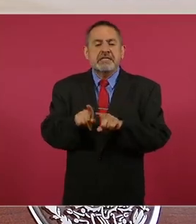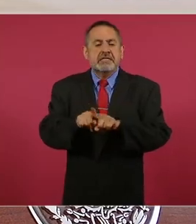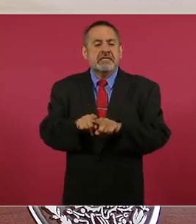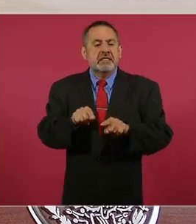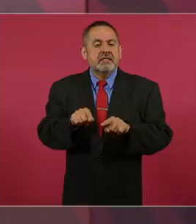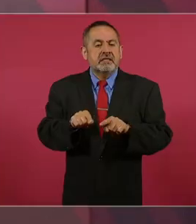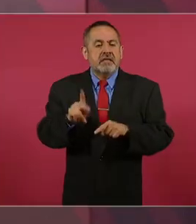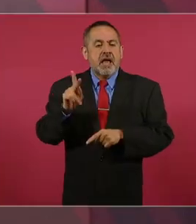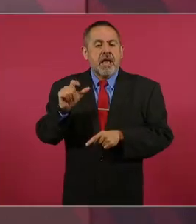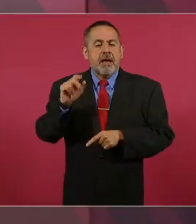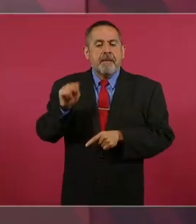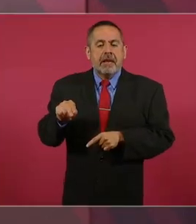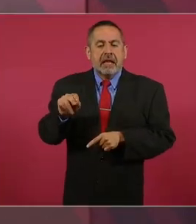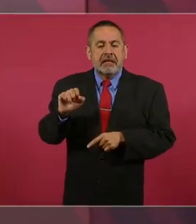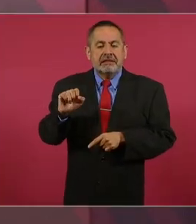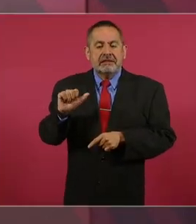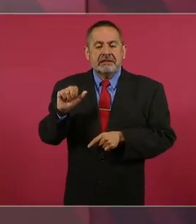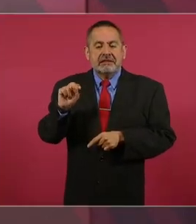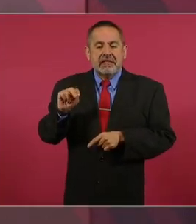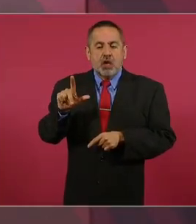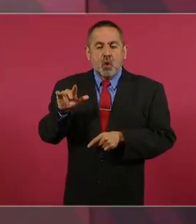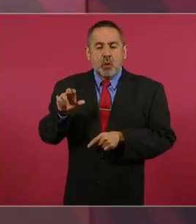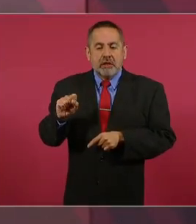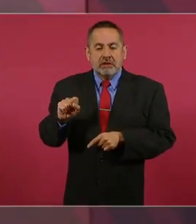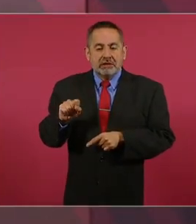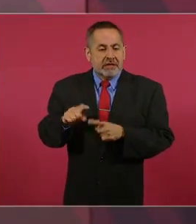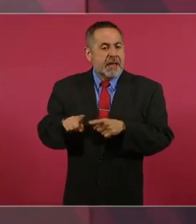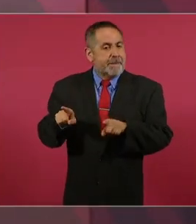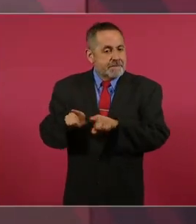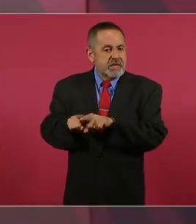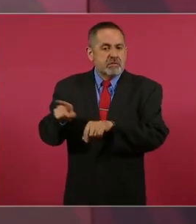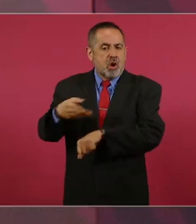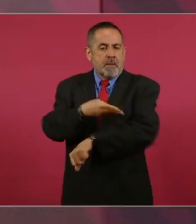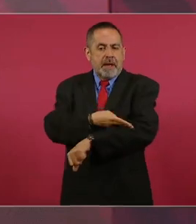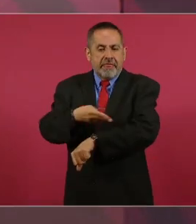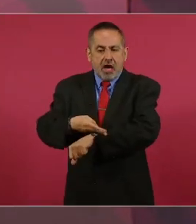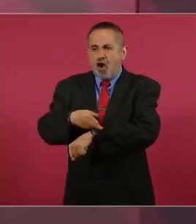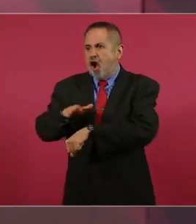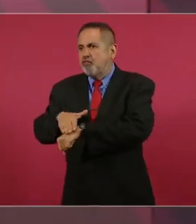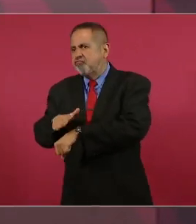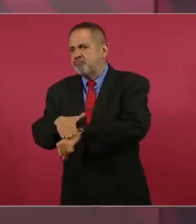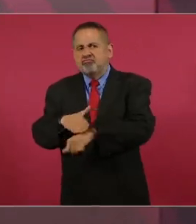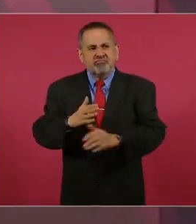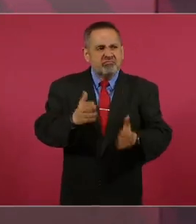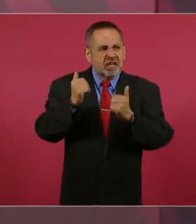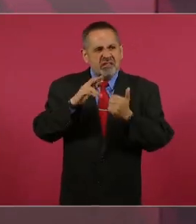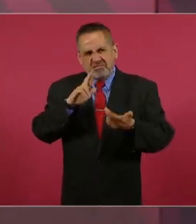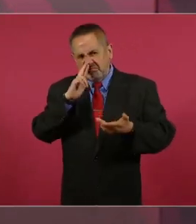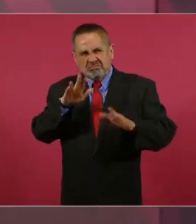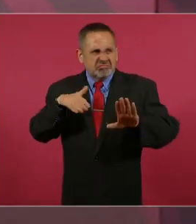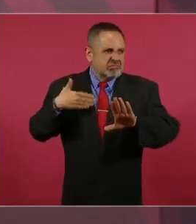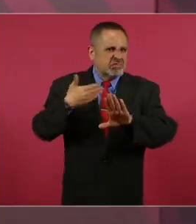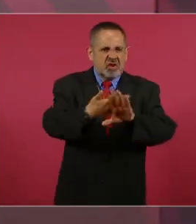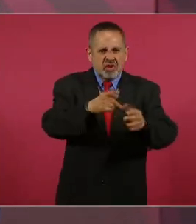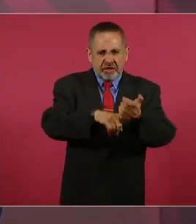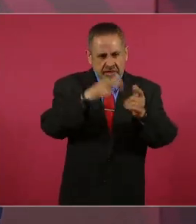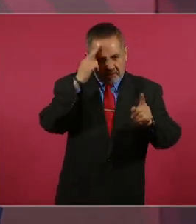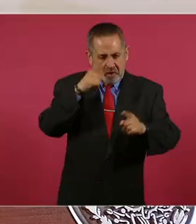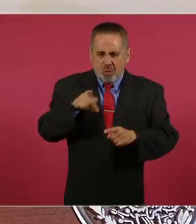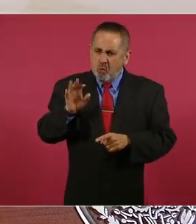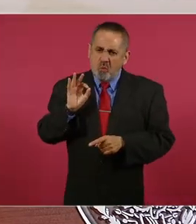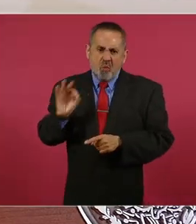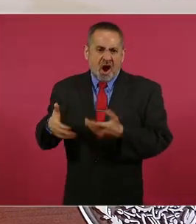el Plan de San Luis, en donde Madero llama al pueblo de México a tomar las armas. Muy